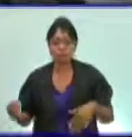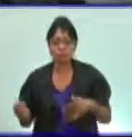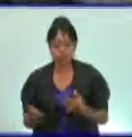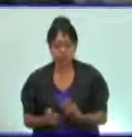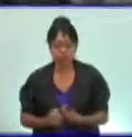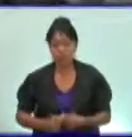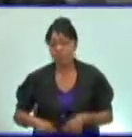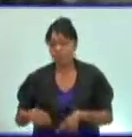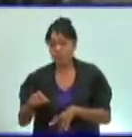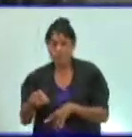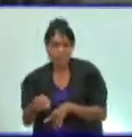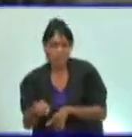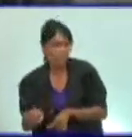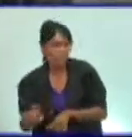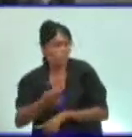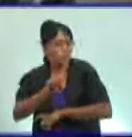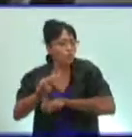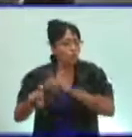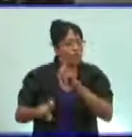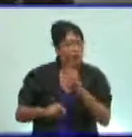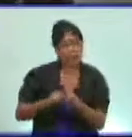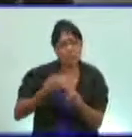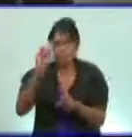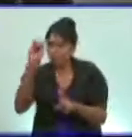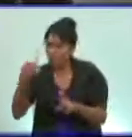¿Acaso tú sabes la ruta?